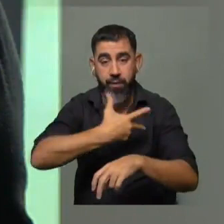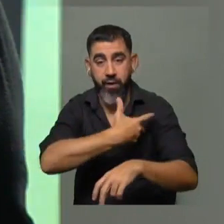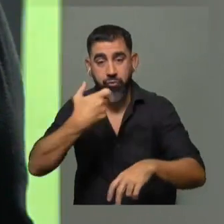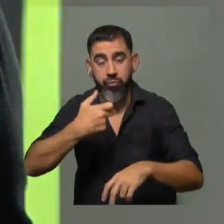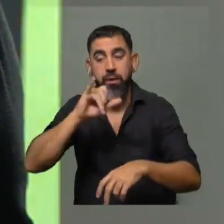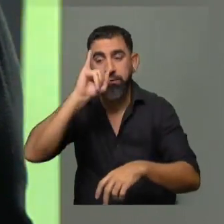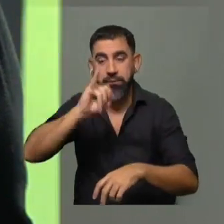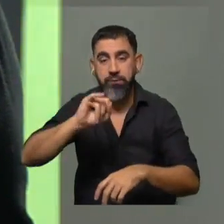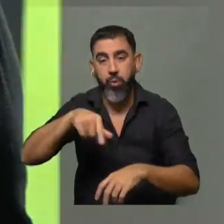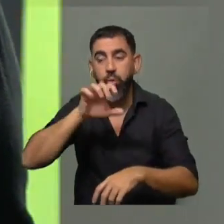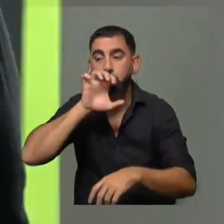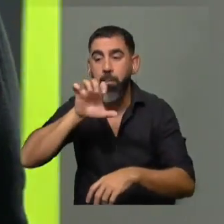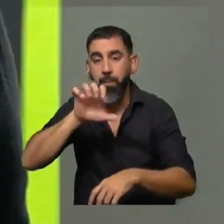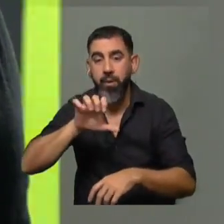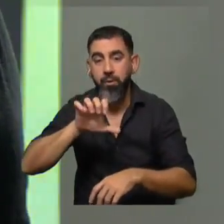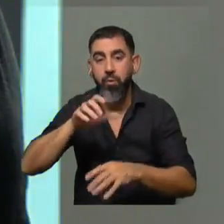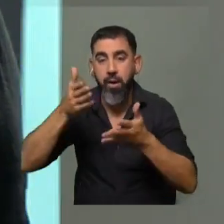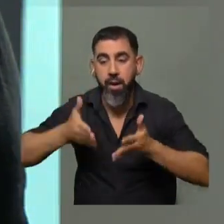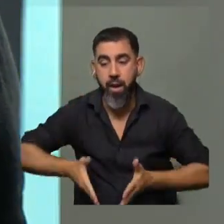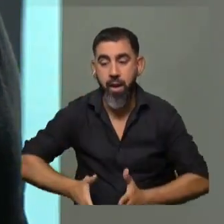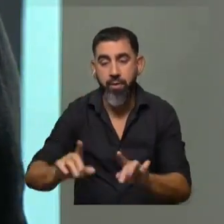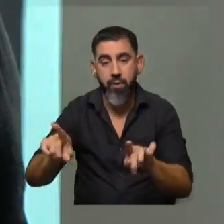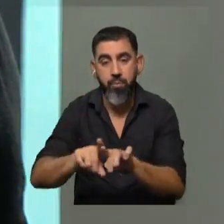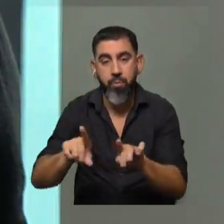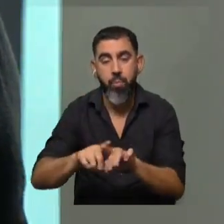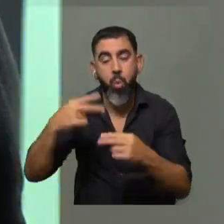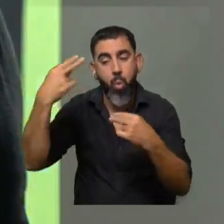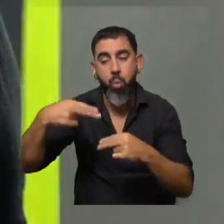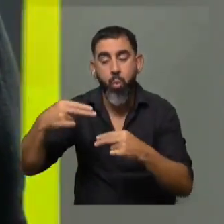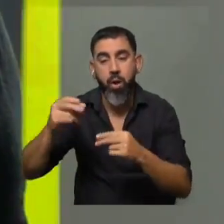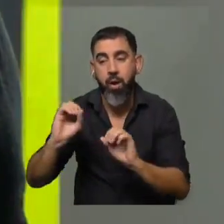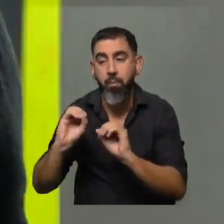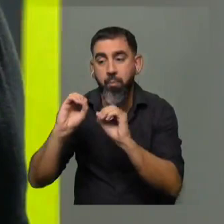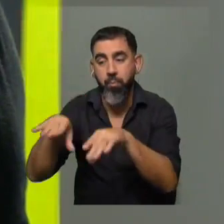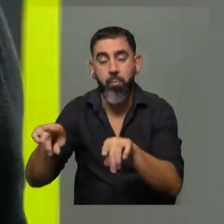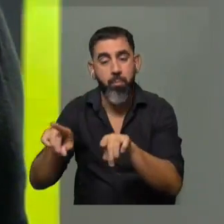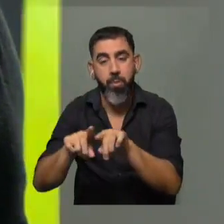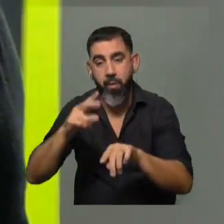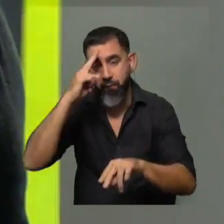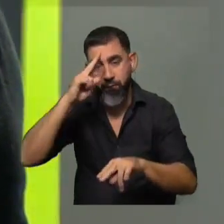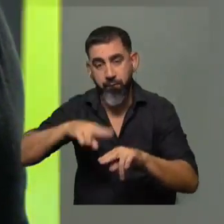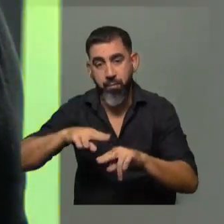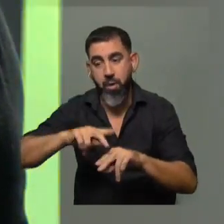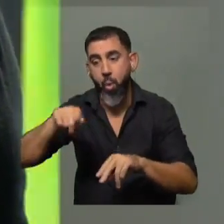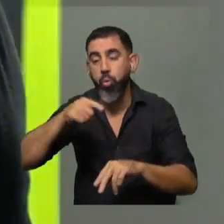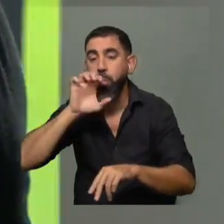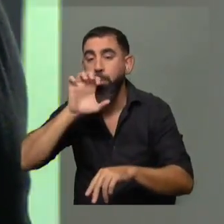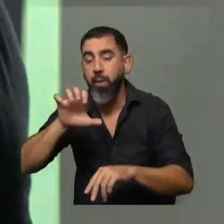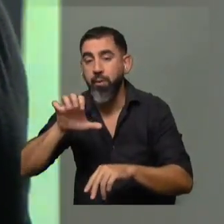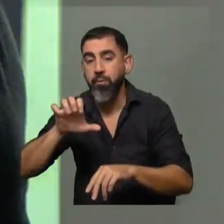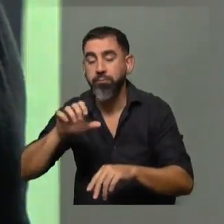allí había otro perro que había nacido en ese lugar y que nunca se había movido de ese lugar y que tenía lo mismo. Entonces ese otro perro nos